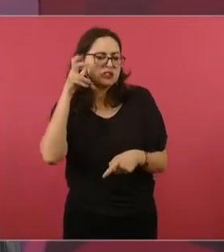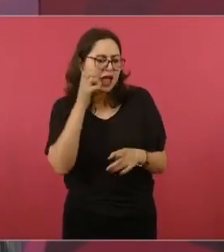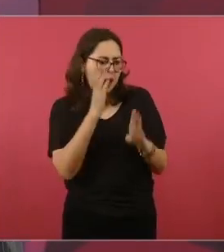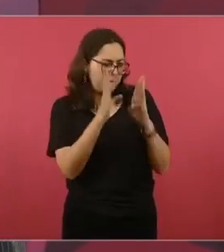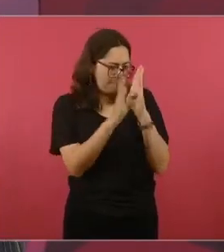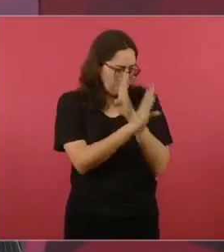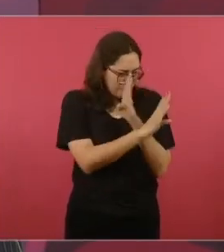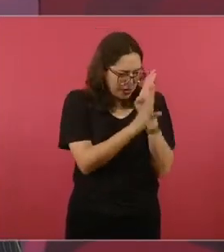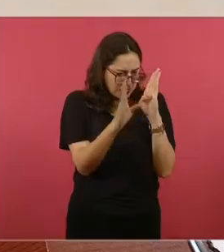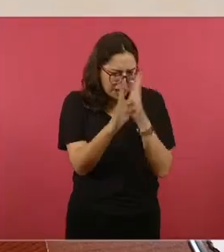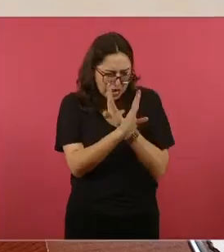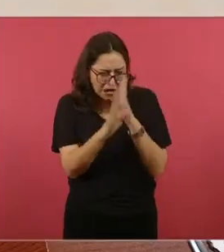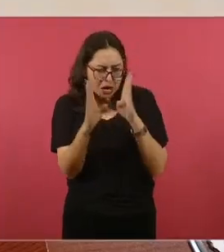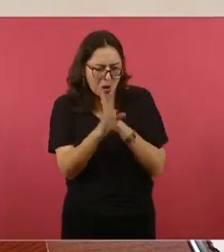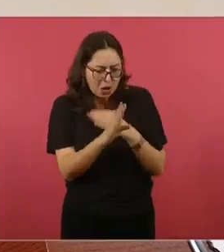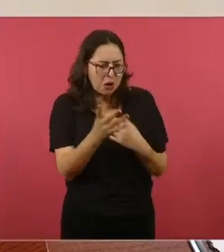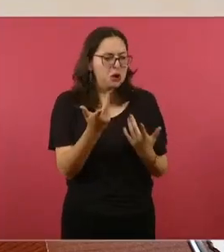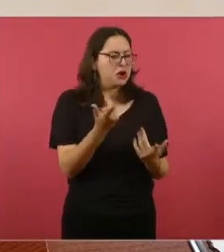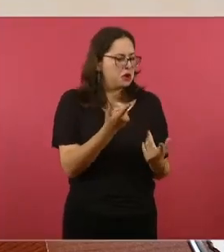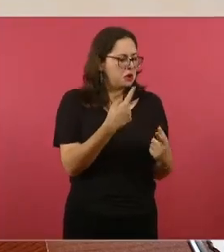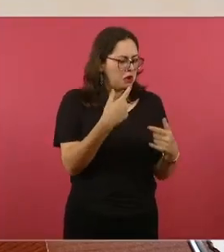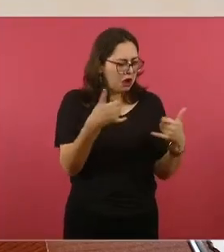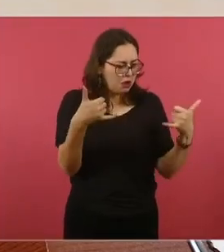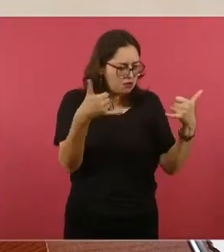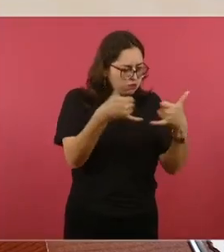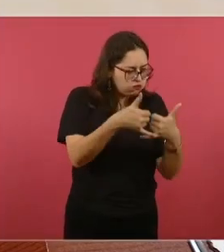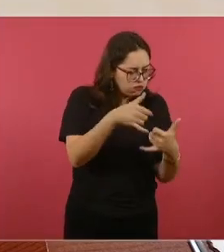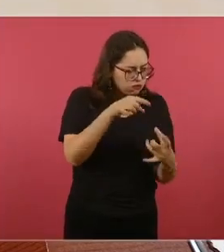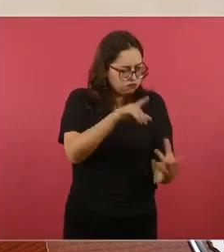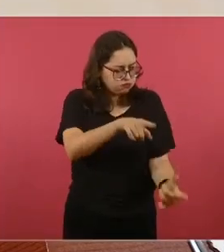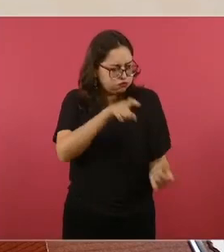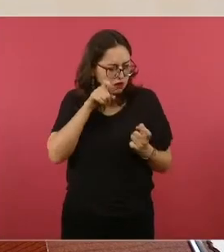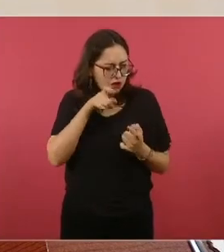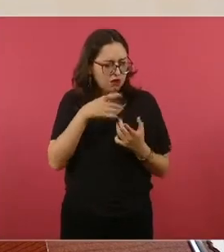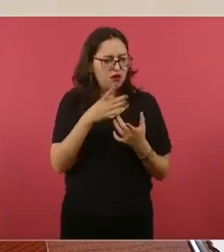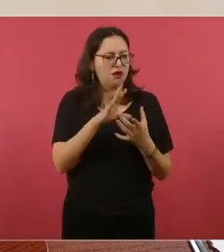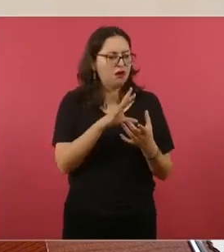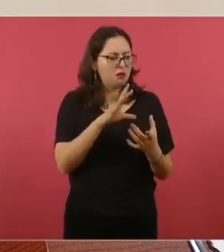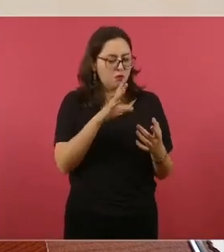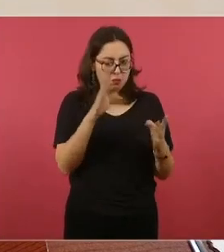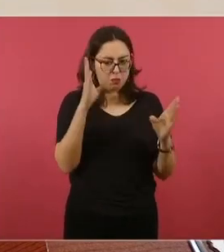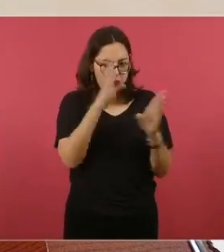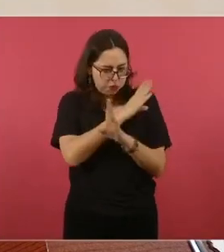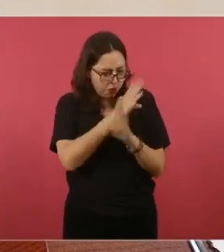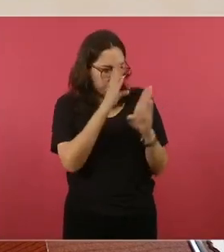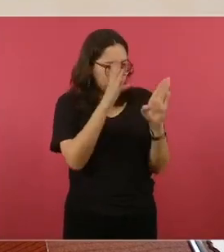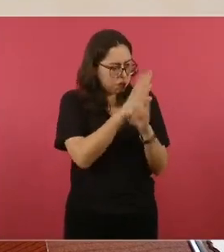dónde estamos, con quién hablamos, para estar espiando,